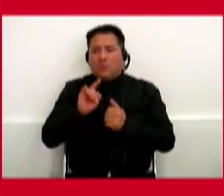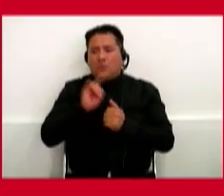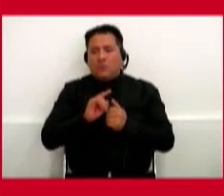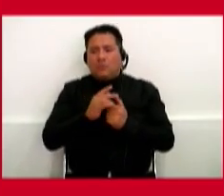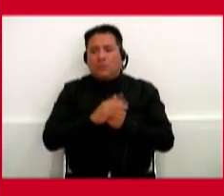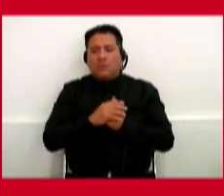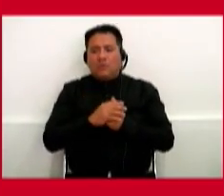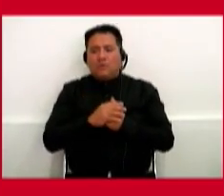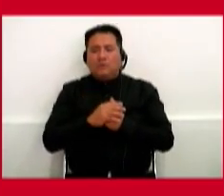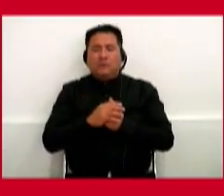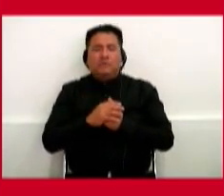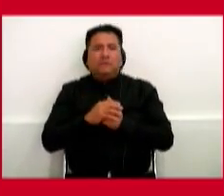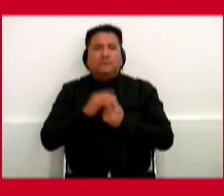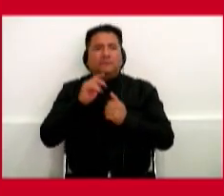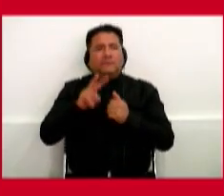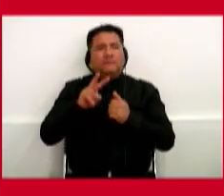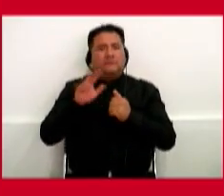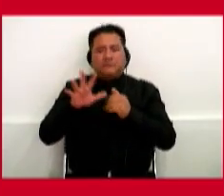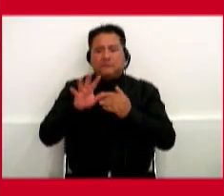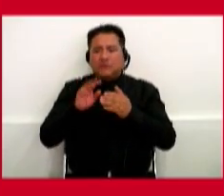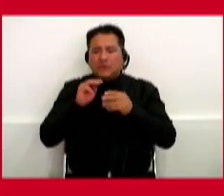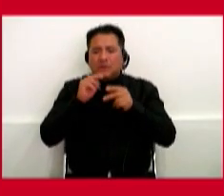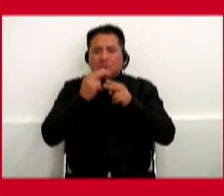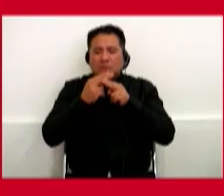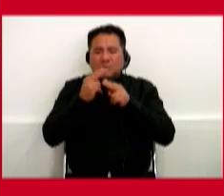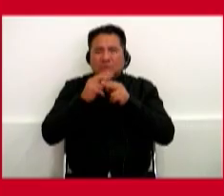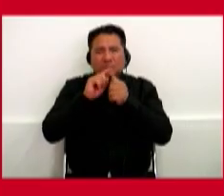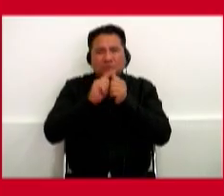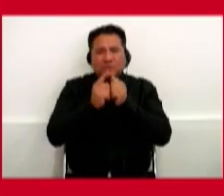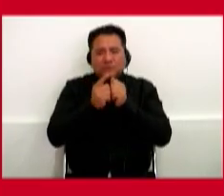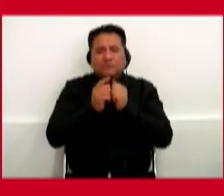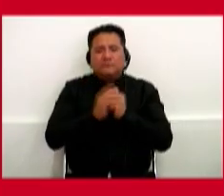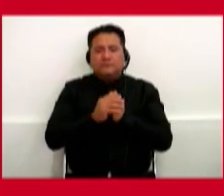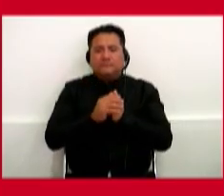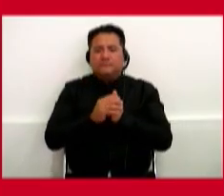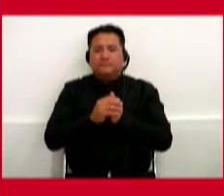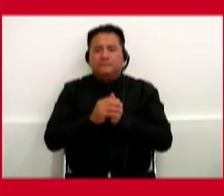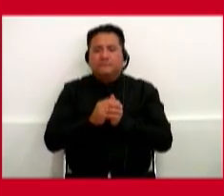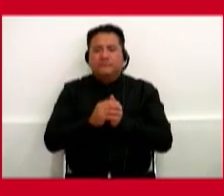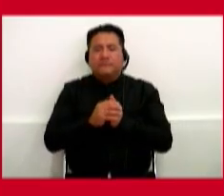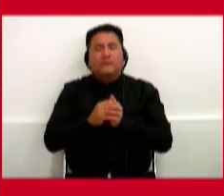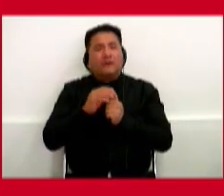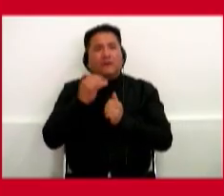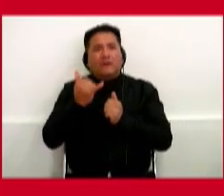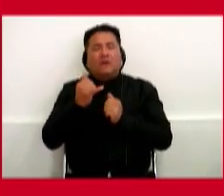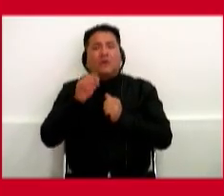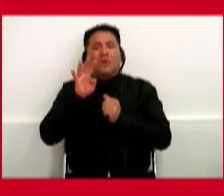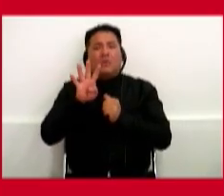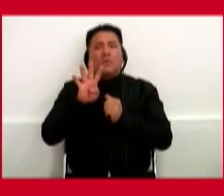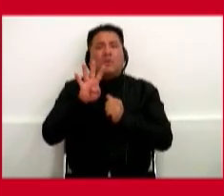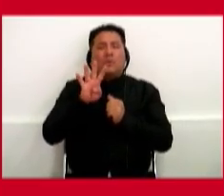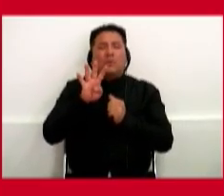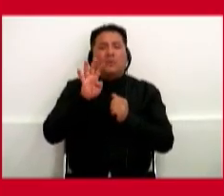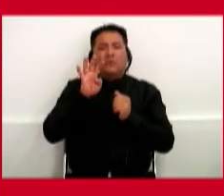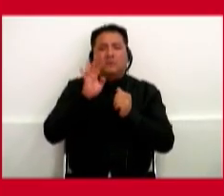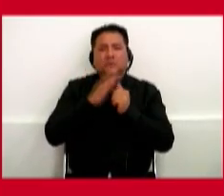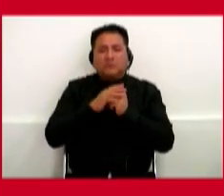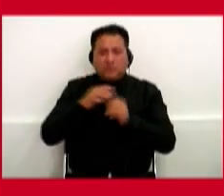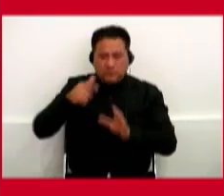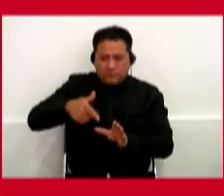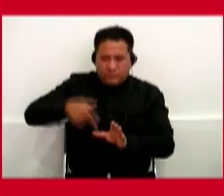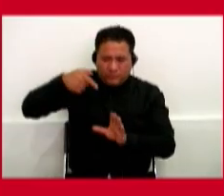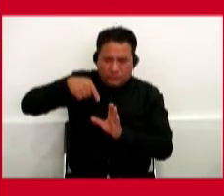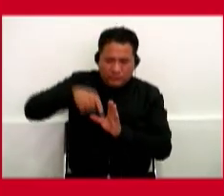de 25 milisegundos en el taladro central, un taladro de 102 milímetros, y 4 taladros de rotura que conforman el